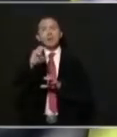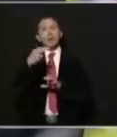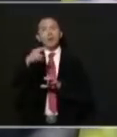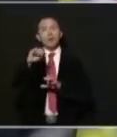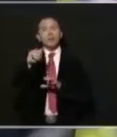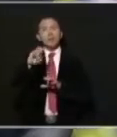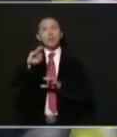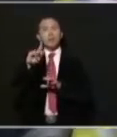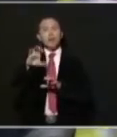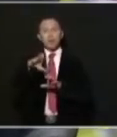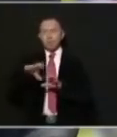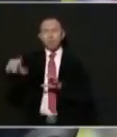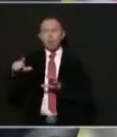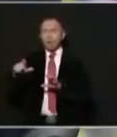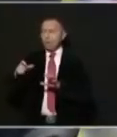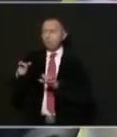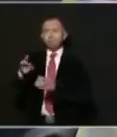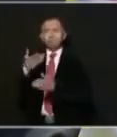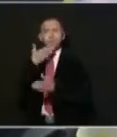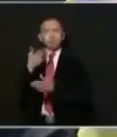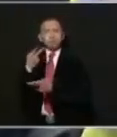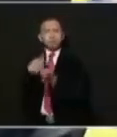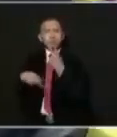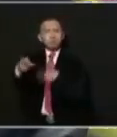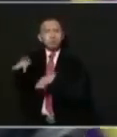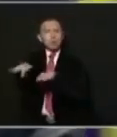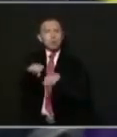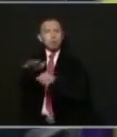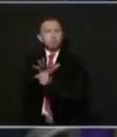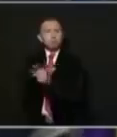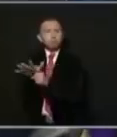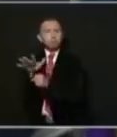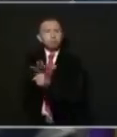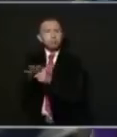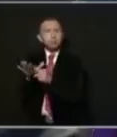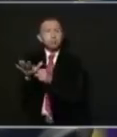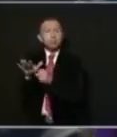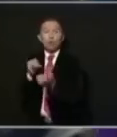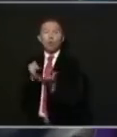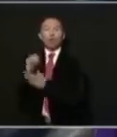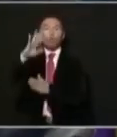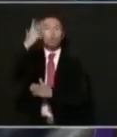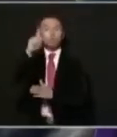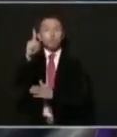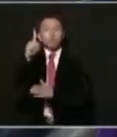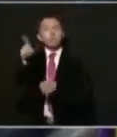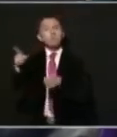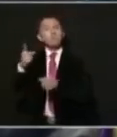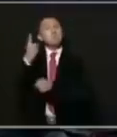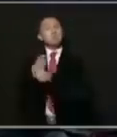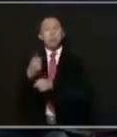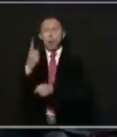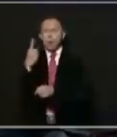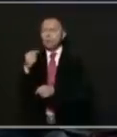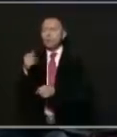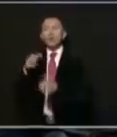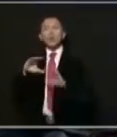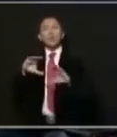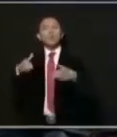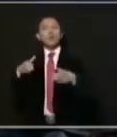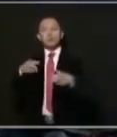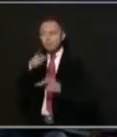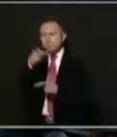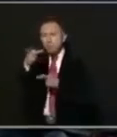hacer consultando a las comunidades, consultando a los pueblos y sin